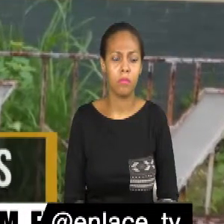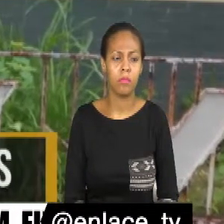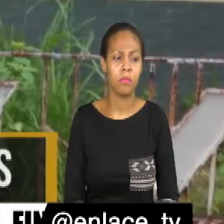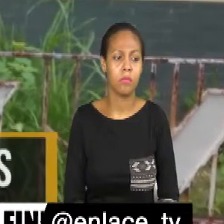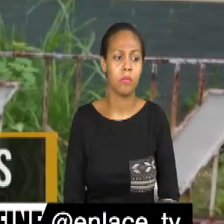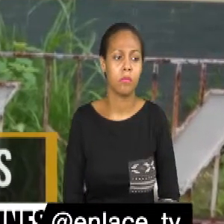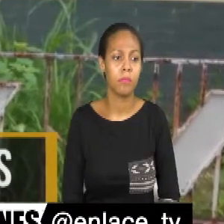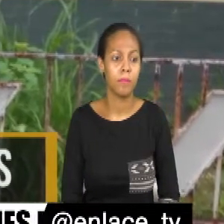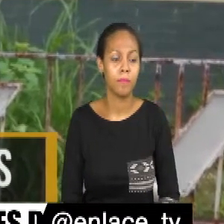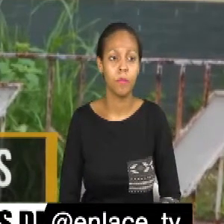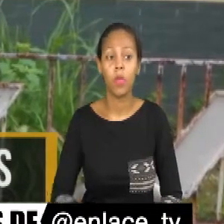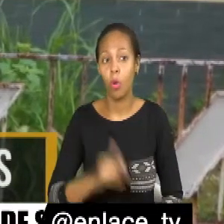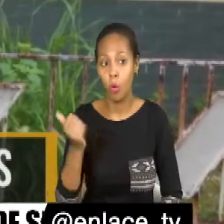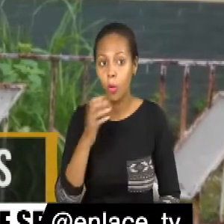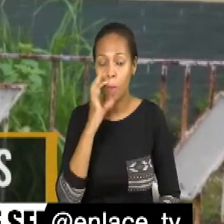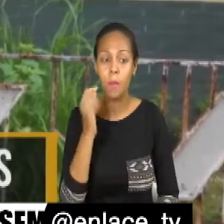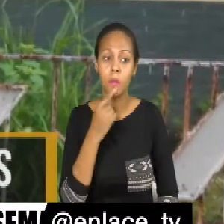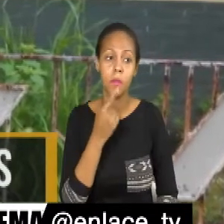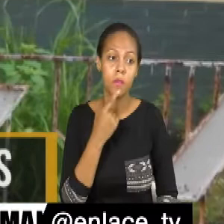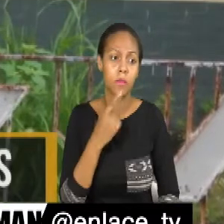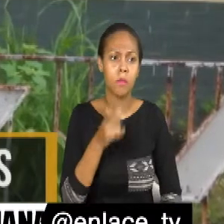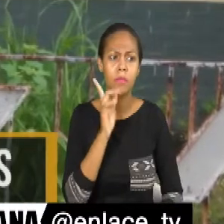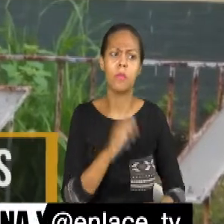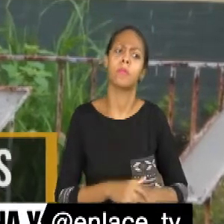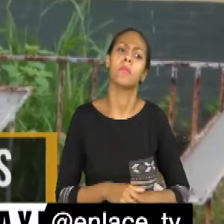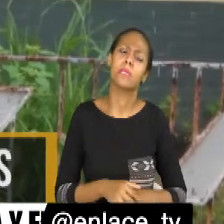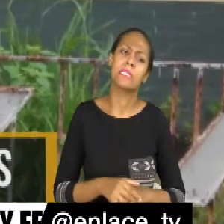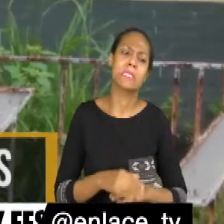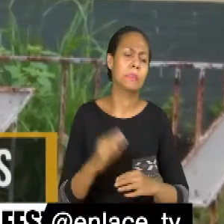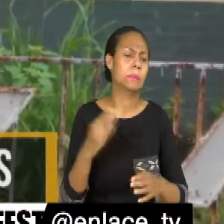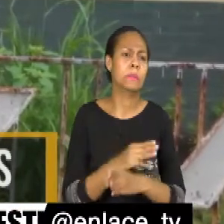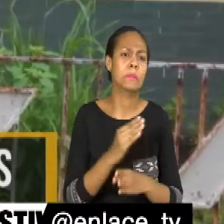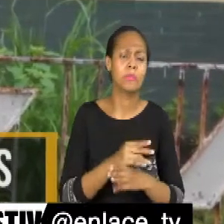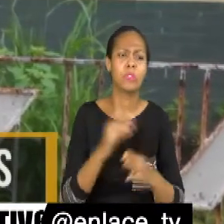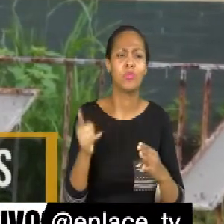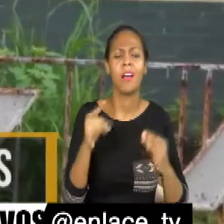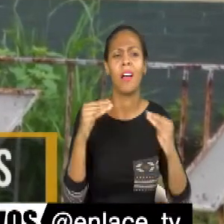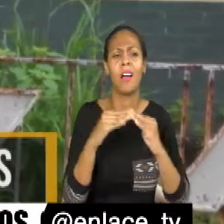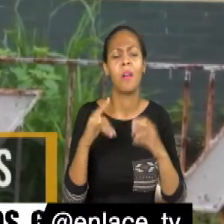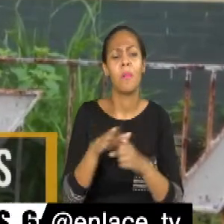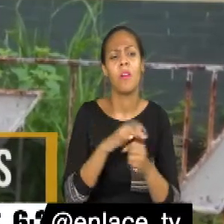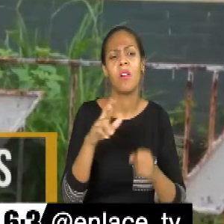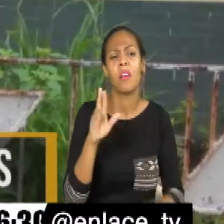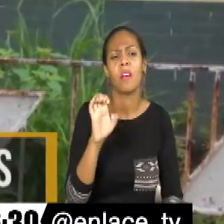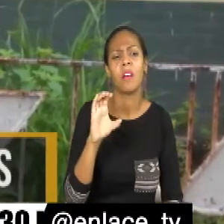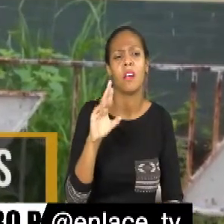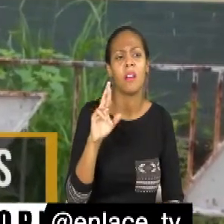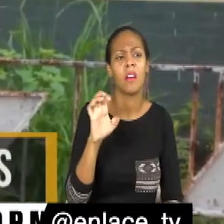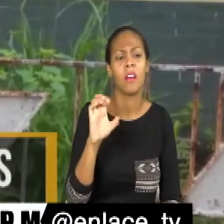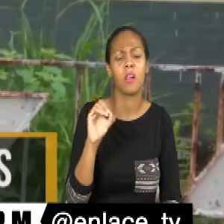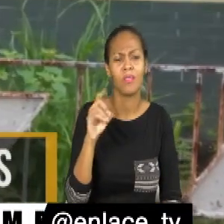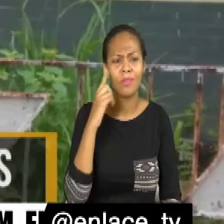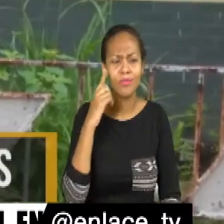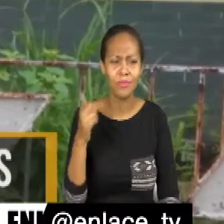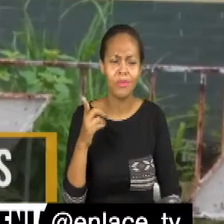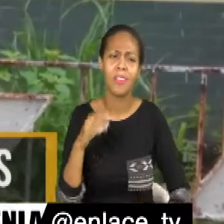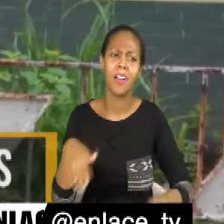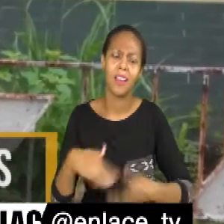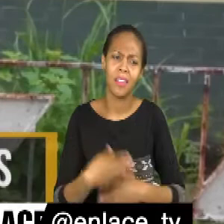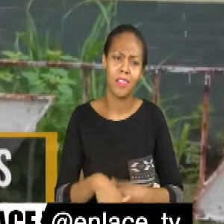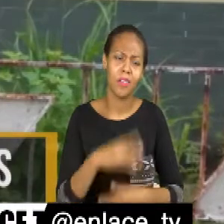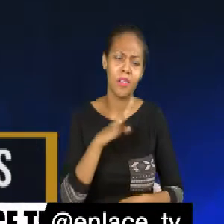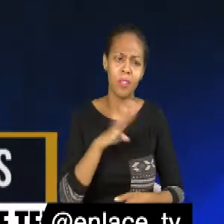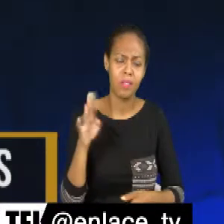Un nuevo reportero denuncia la problemática causada por una vivienda en el barrio Recreo, ubicada entre la carrera 26 con calle 44. Según